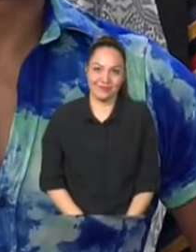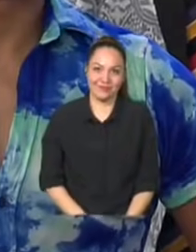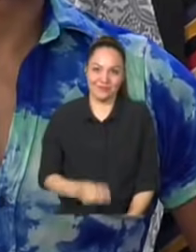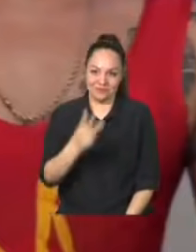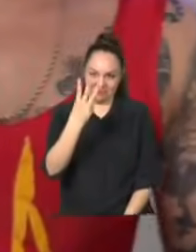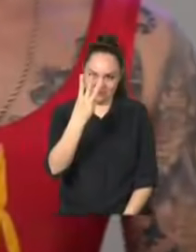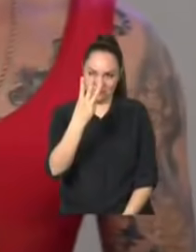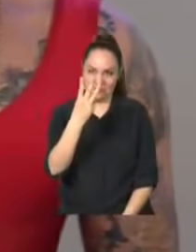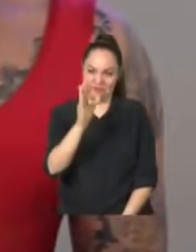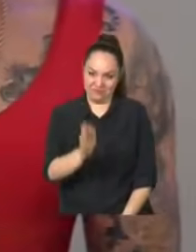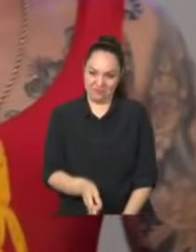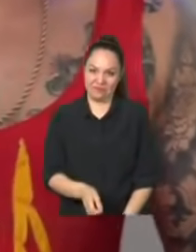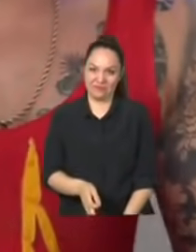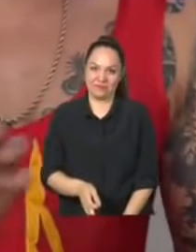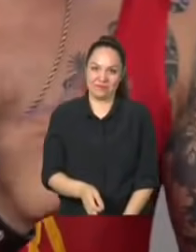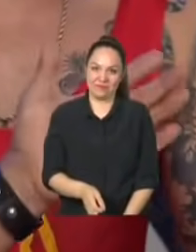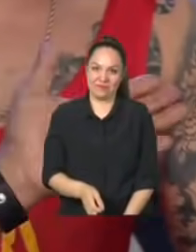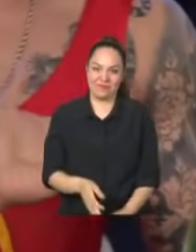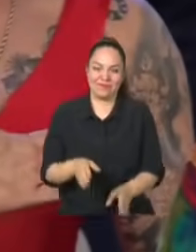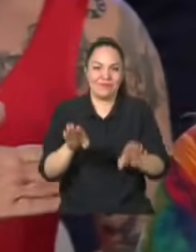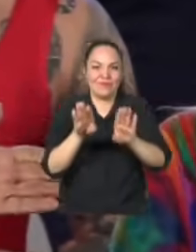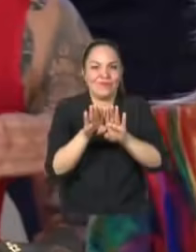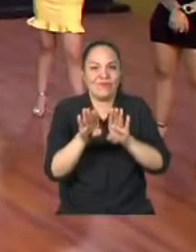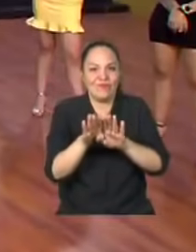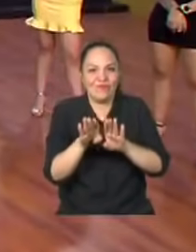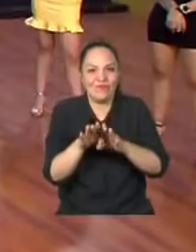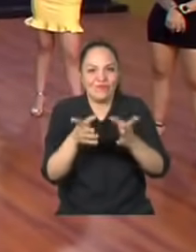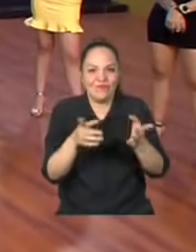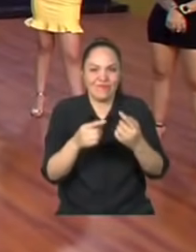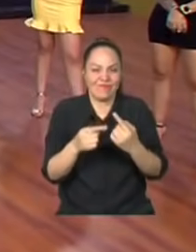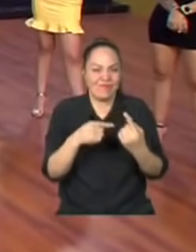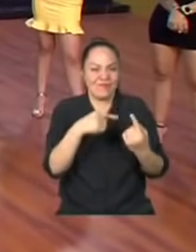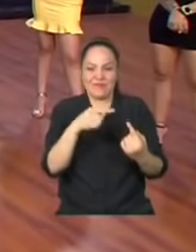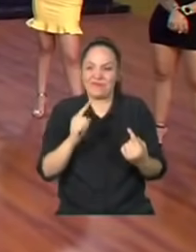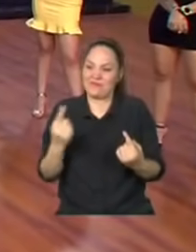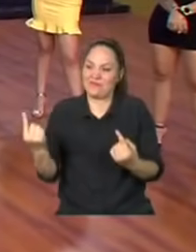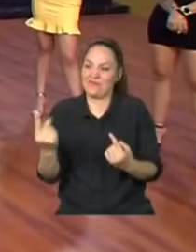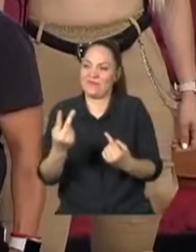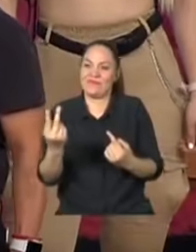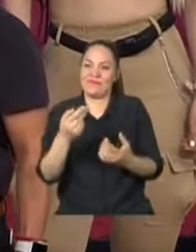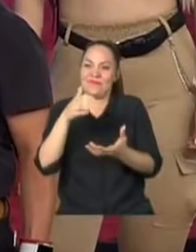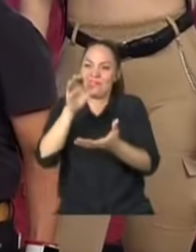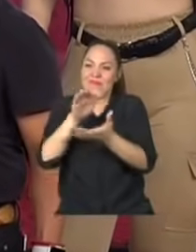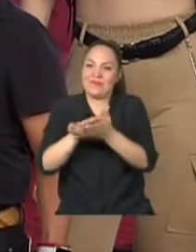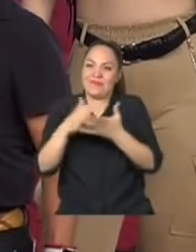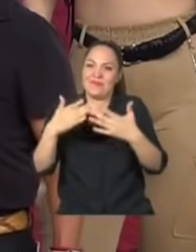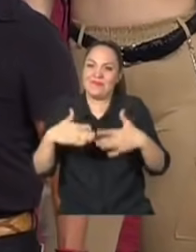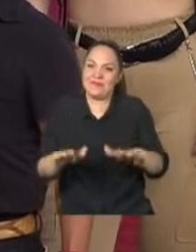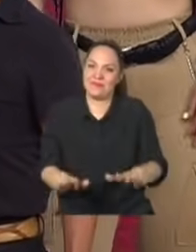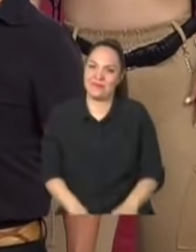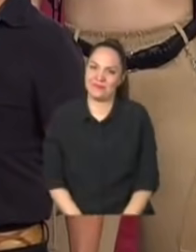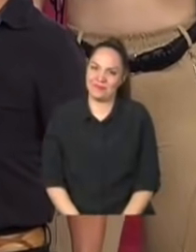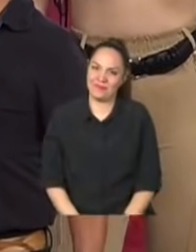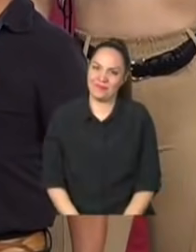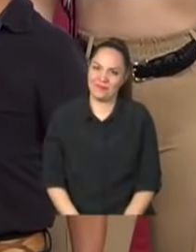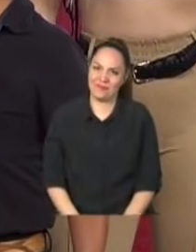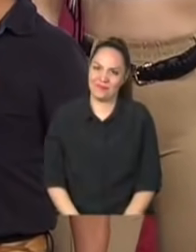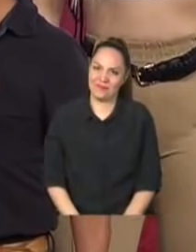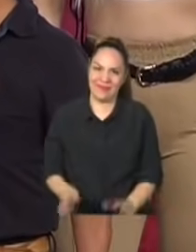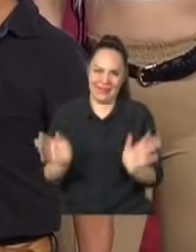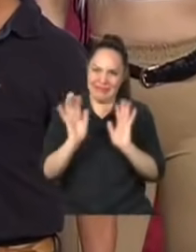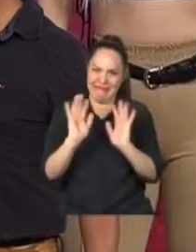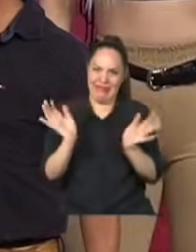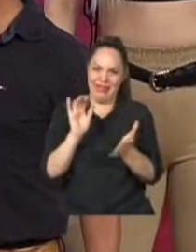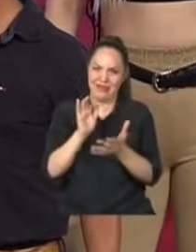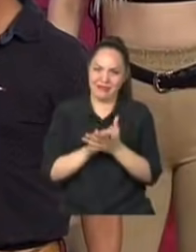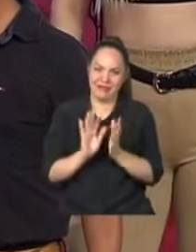trío. Oiga, pero ¿cómo le vas a hacer tú con ella si ya estás a punto de casarte? Ya nos casamos. ¿Ya te casaste? Sí, hace bueno, mucho.